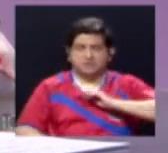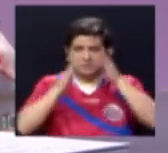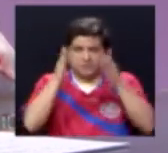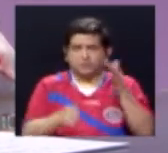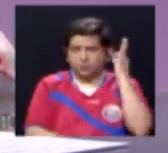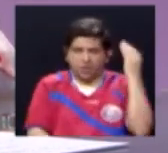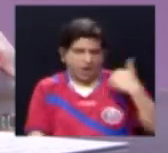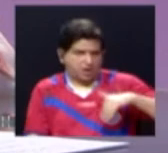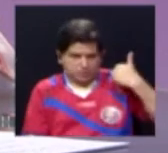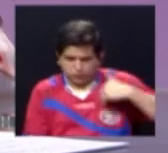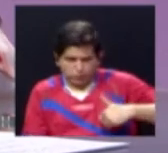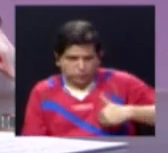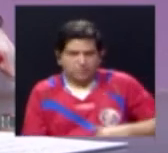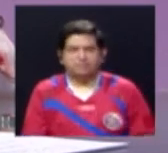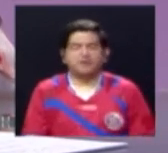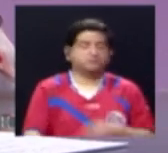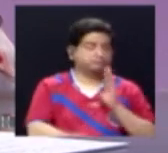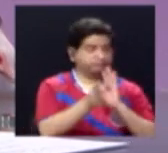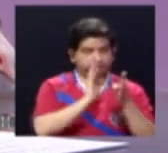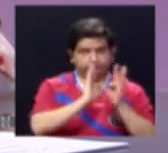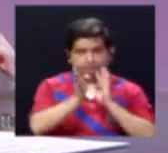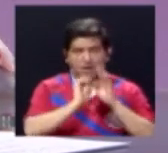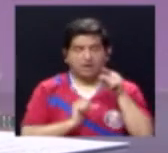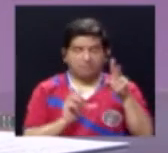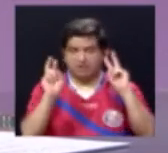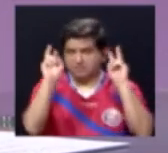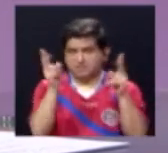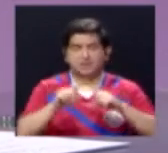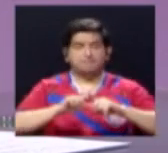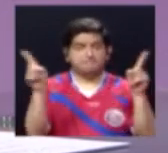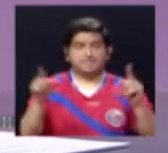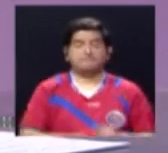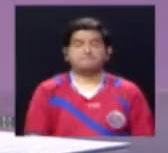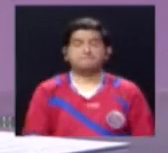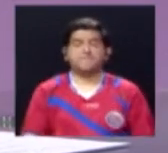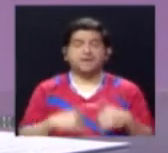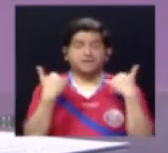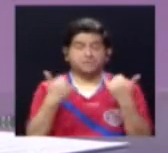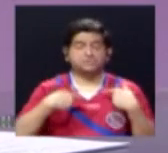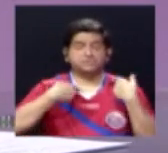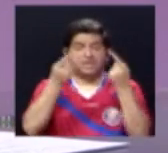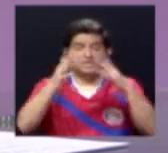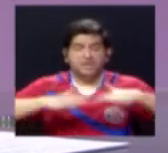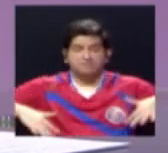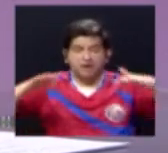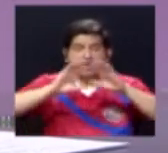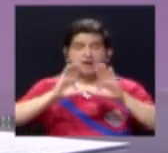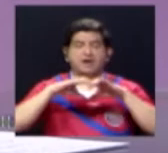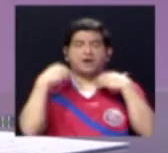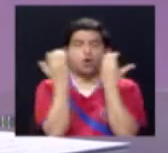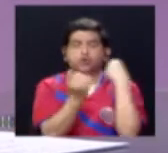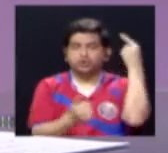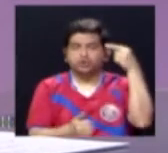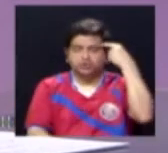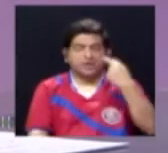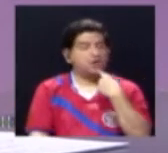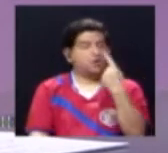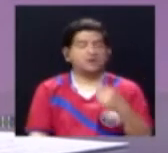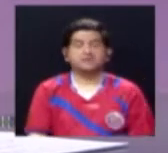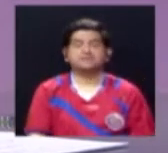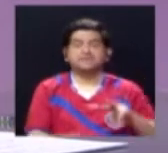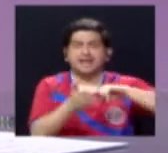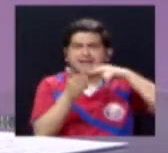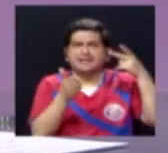ministras a conversar sobre esto pero el hecho que lo podamos llevar un espacio en el consejo de gobierno y que digamos que